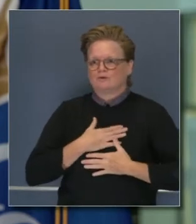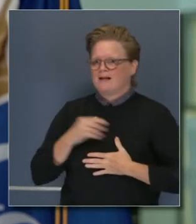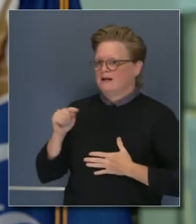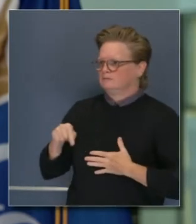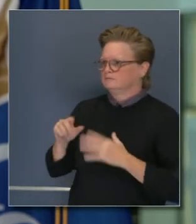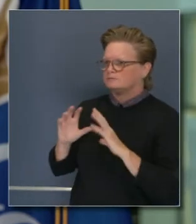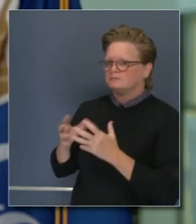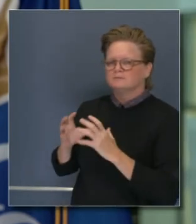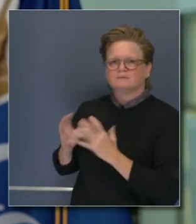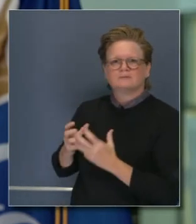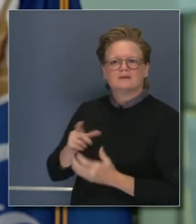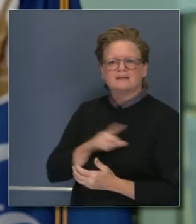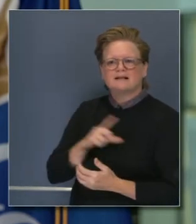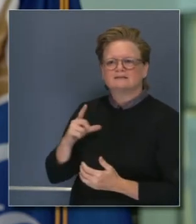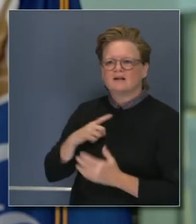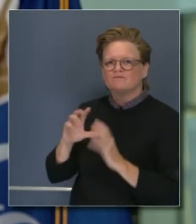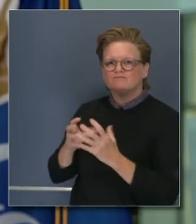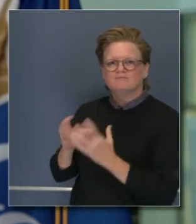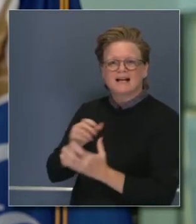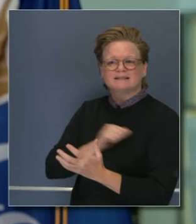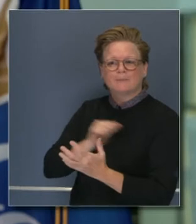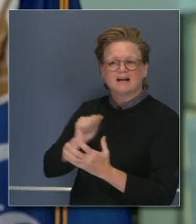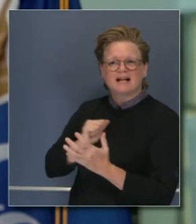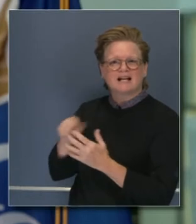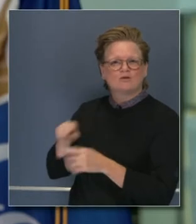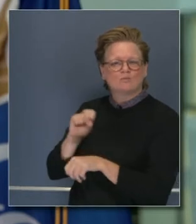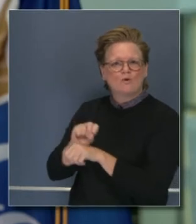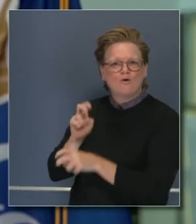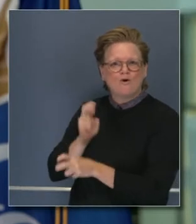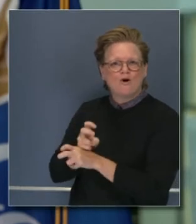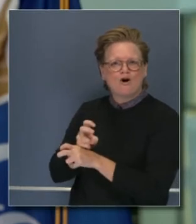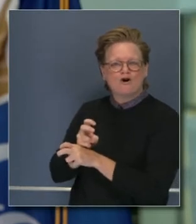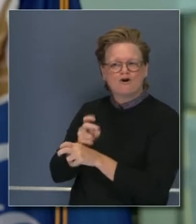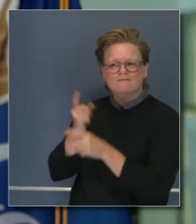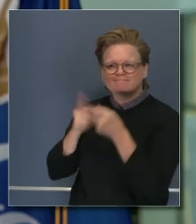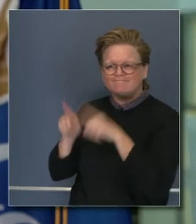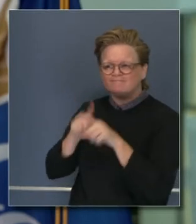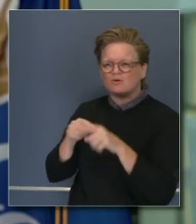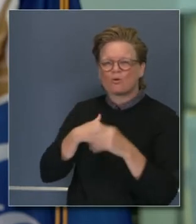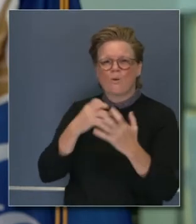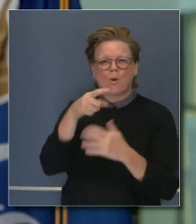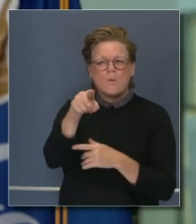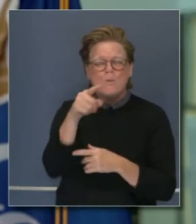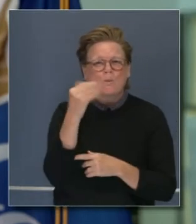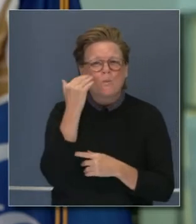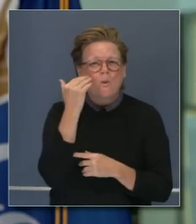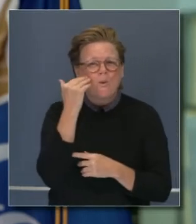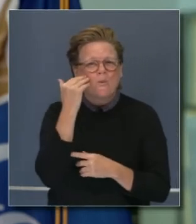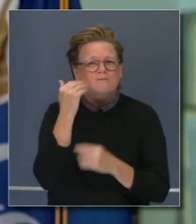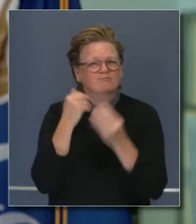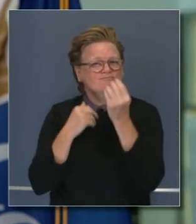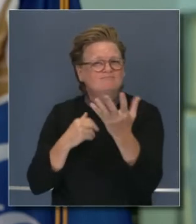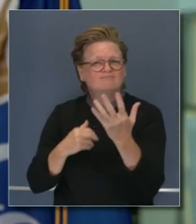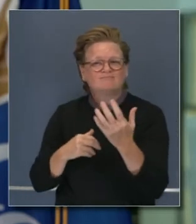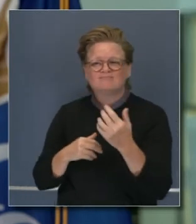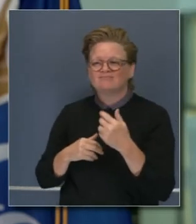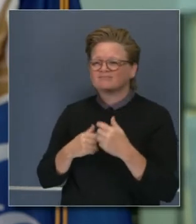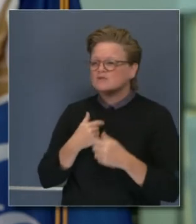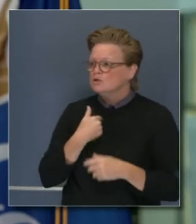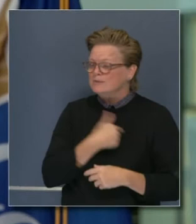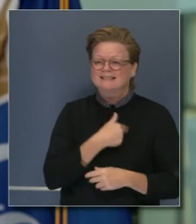quiero dar gracias a todos esos líderes de la legislatura que trabajaron bipartidariamente y